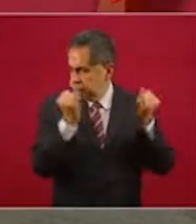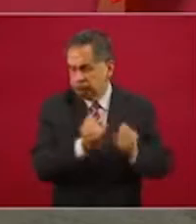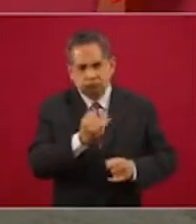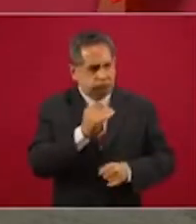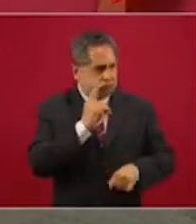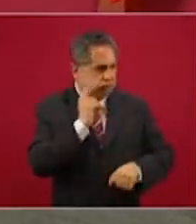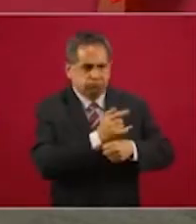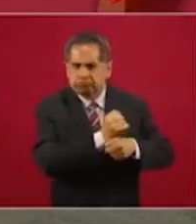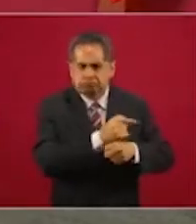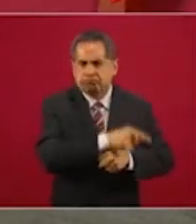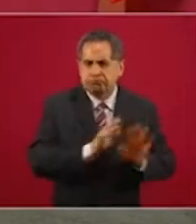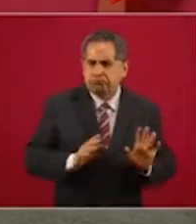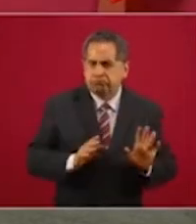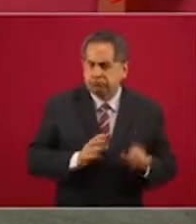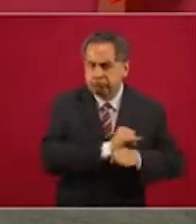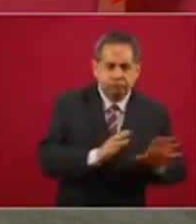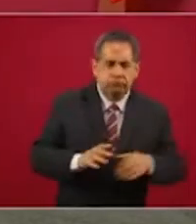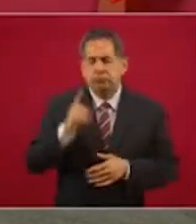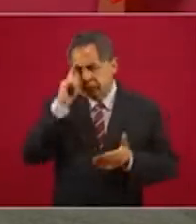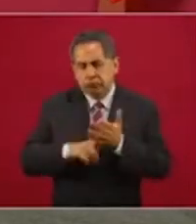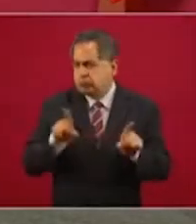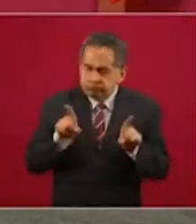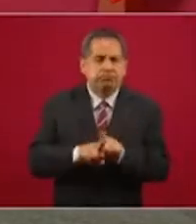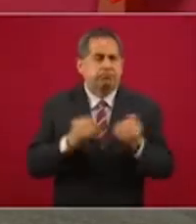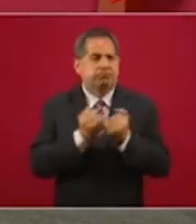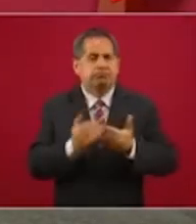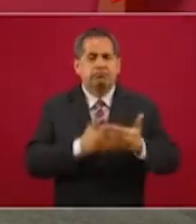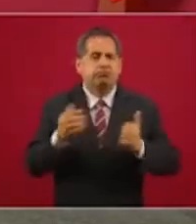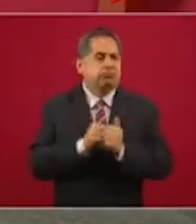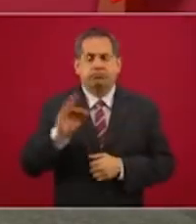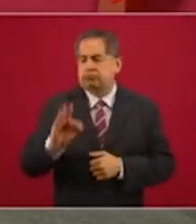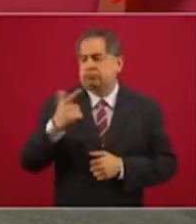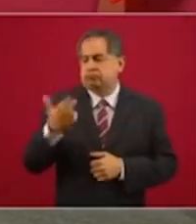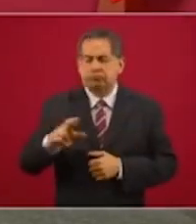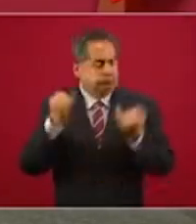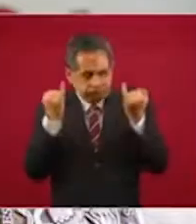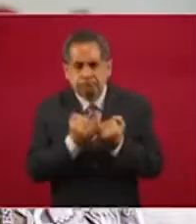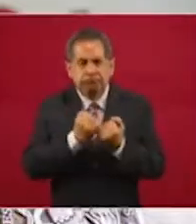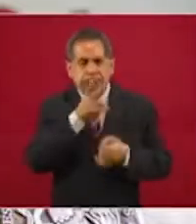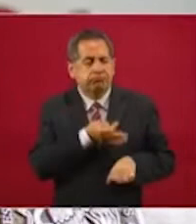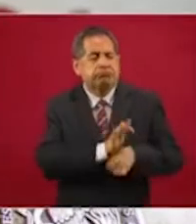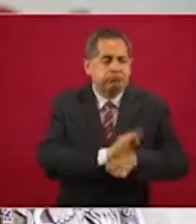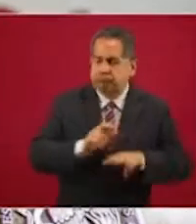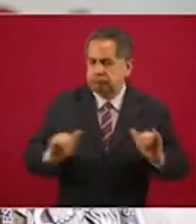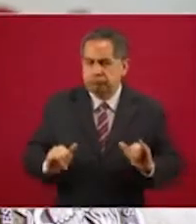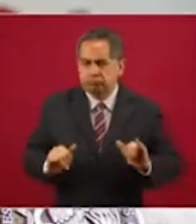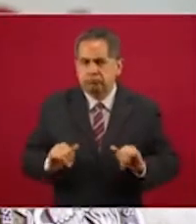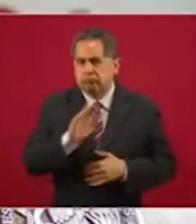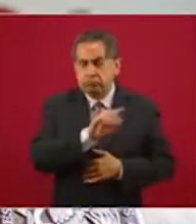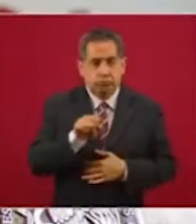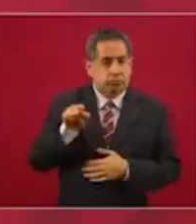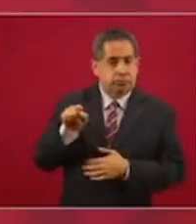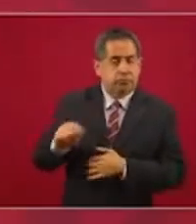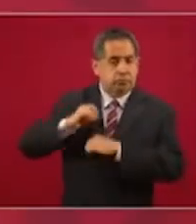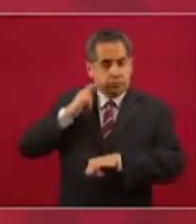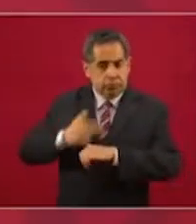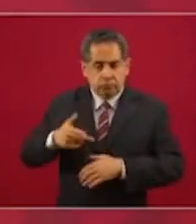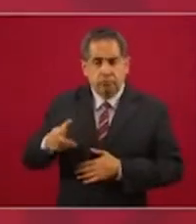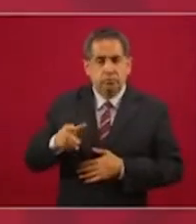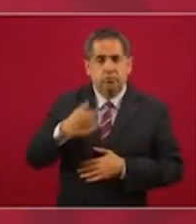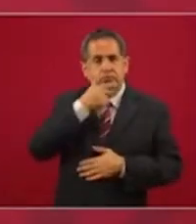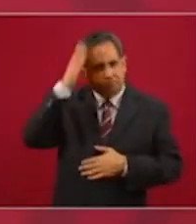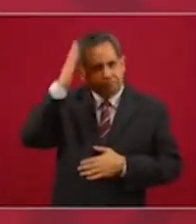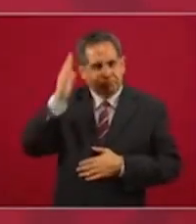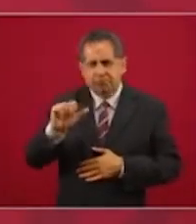consideró que va a suceder lo mismo en el caso de la fiscalía porque ya tengo confianza al